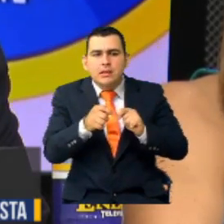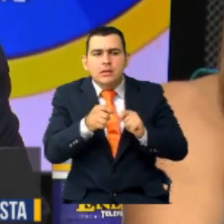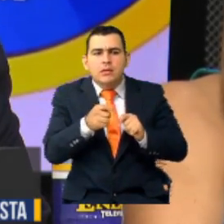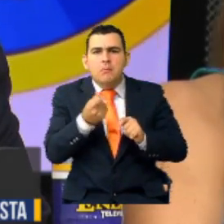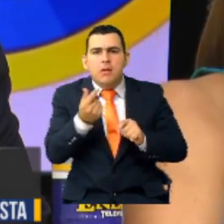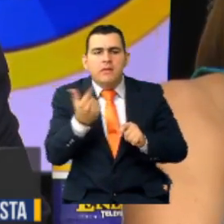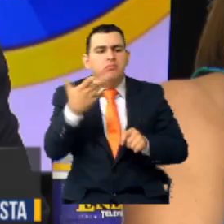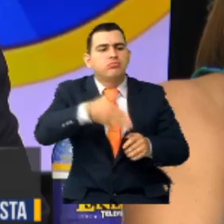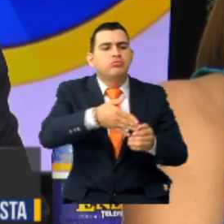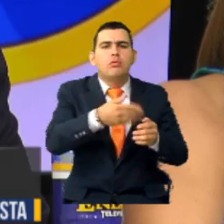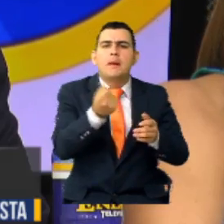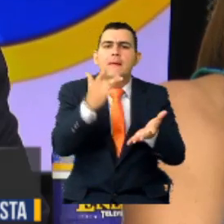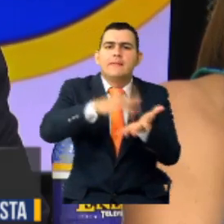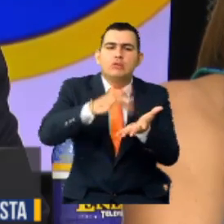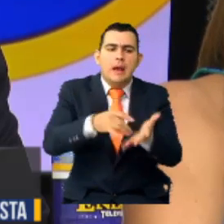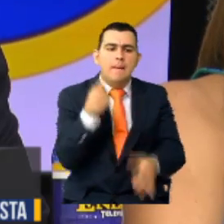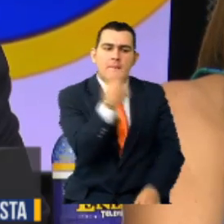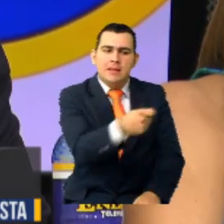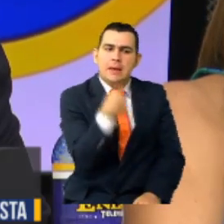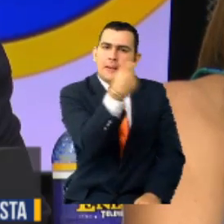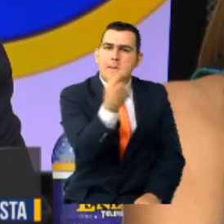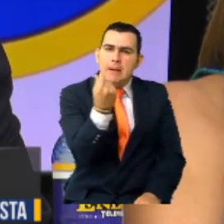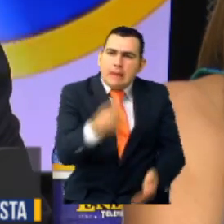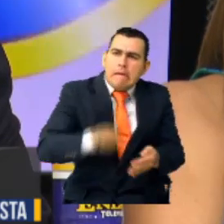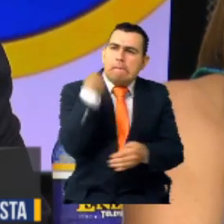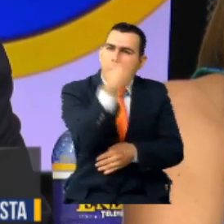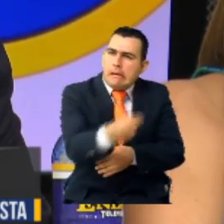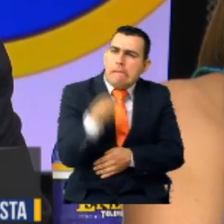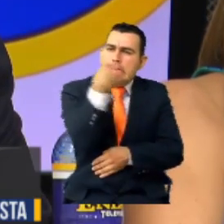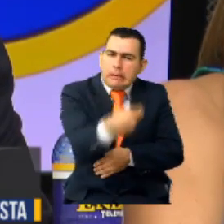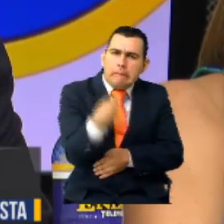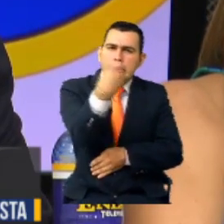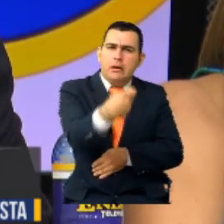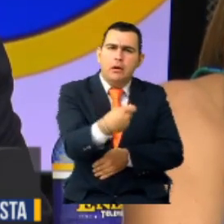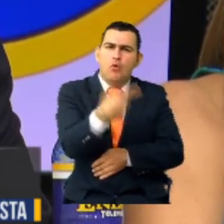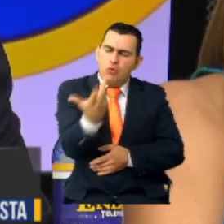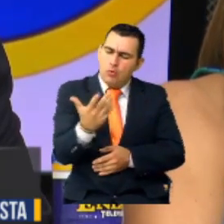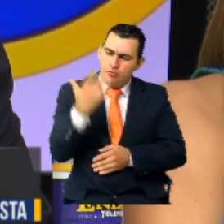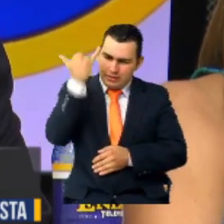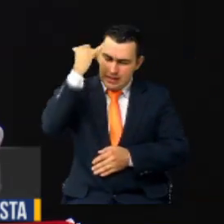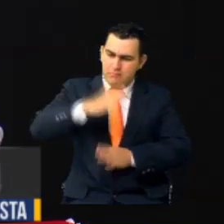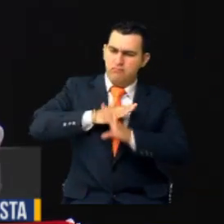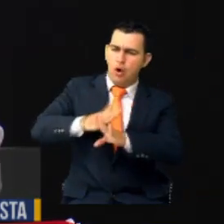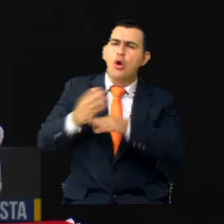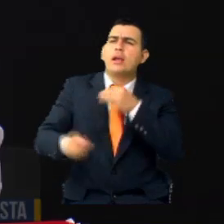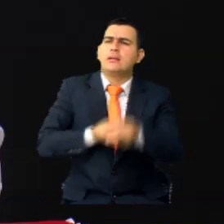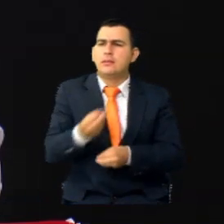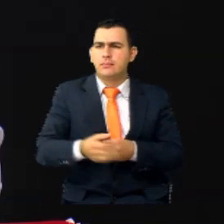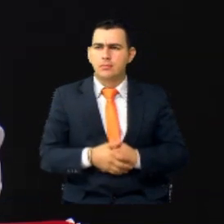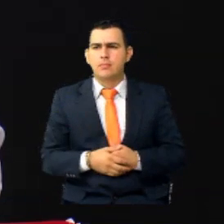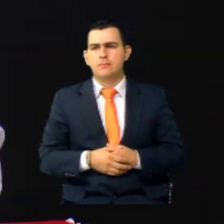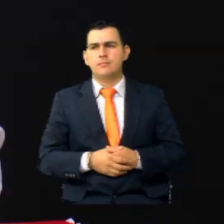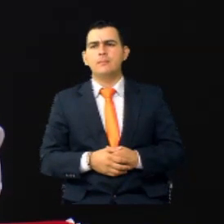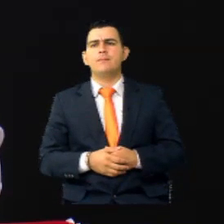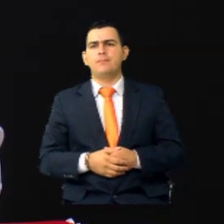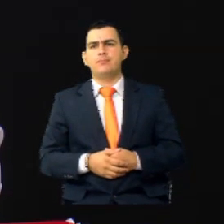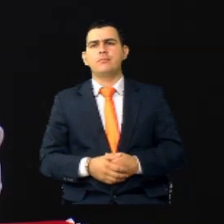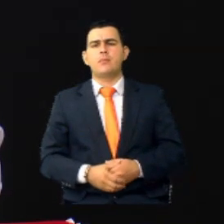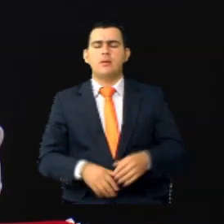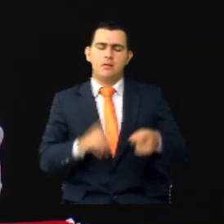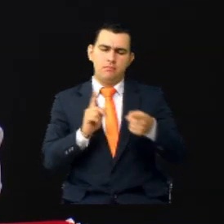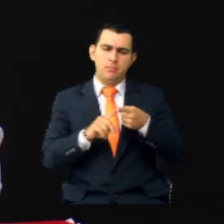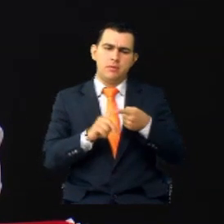¿Cómo controlar esa situación en un eventual gobierno suyo? Bueno, Pedro, permítame primero que todo